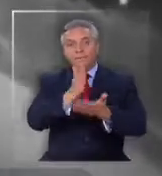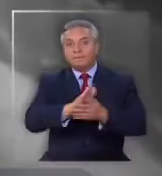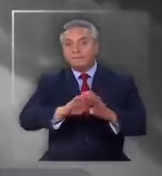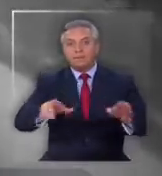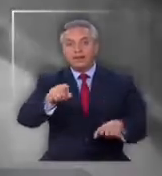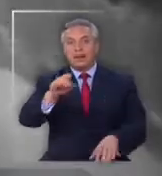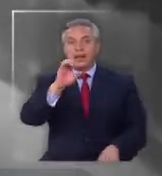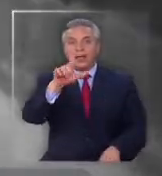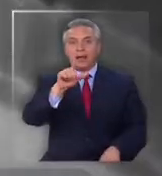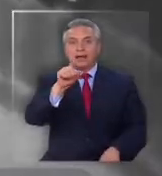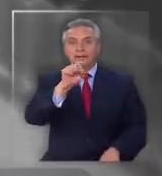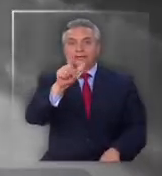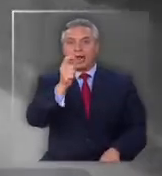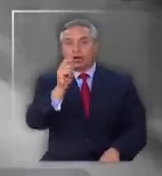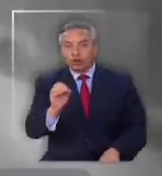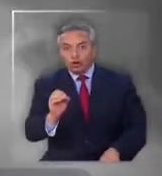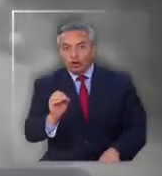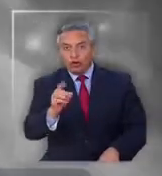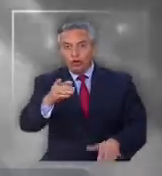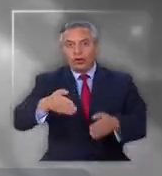con Vespucio, Recoleta.